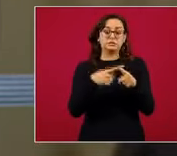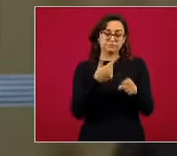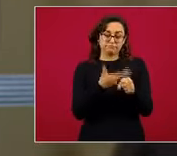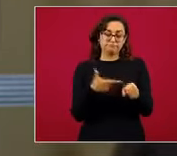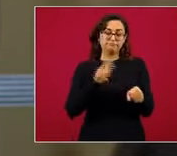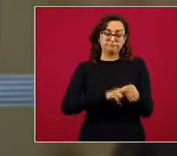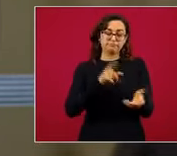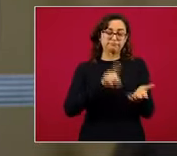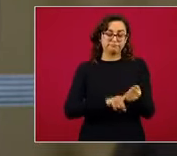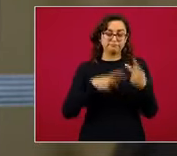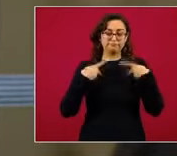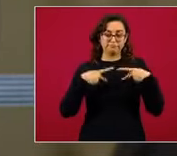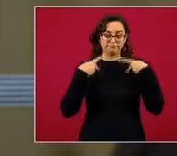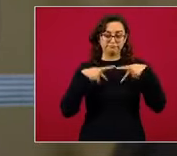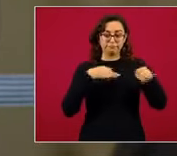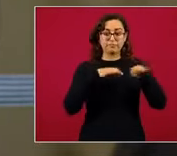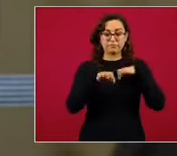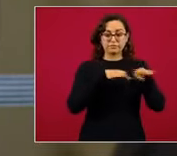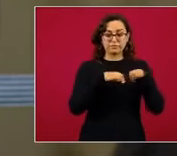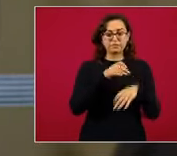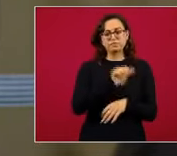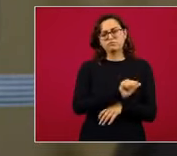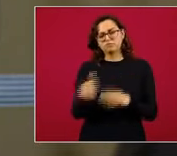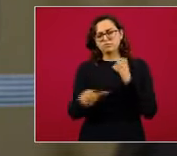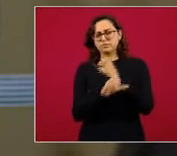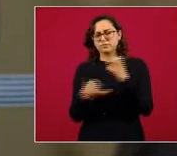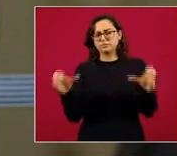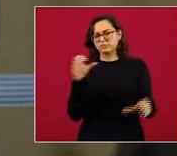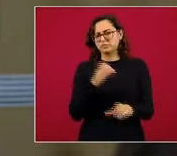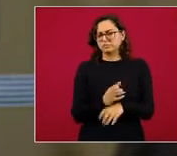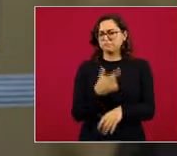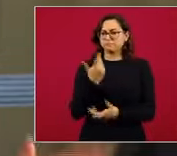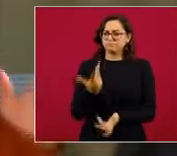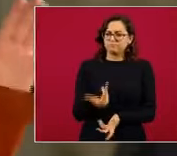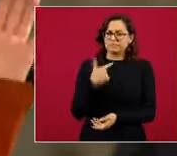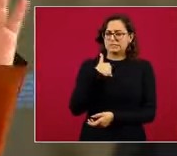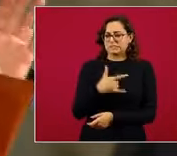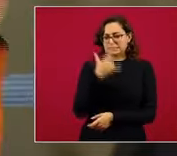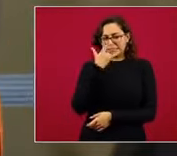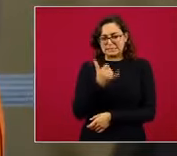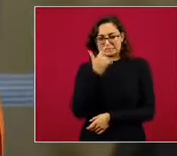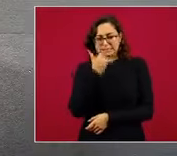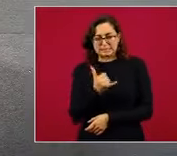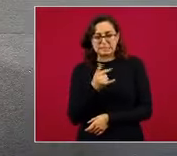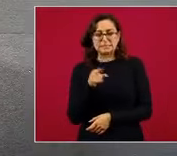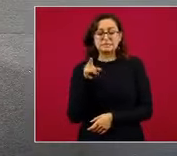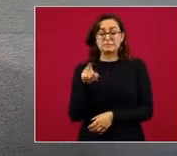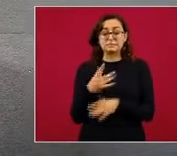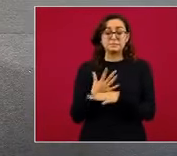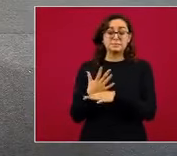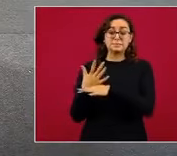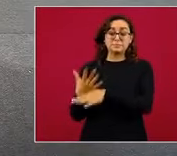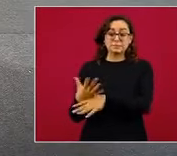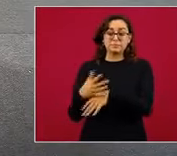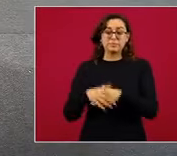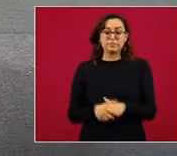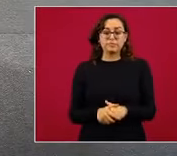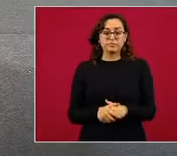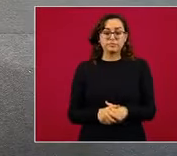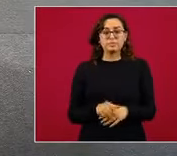salud. Otra cosa que comentó y que me llama mucho la atención es de que comentó que con los contenedores que tiene